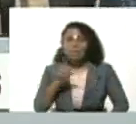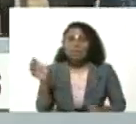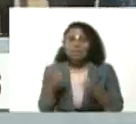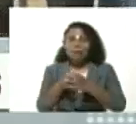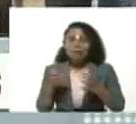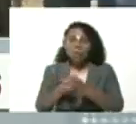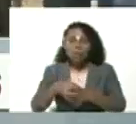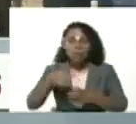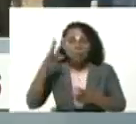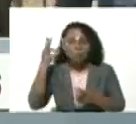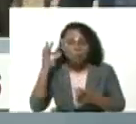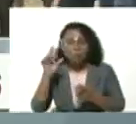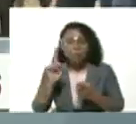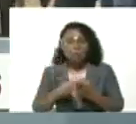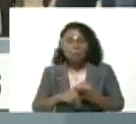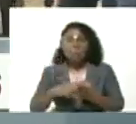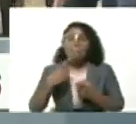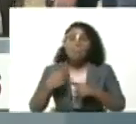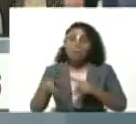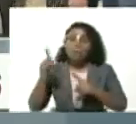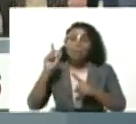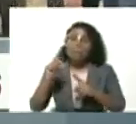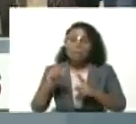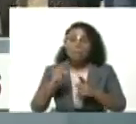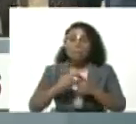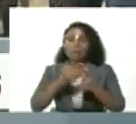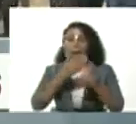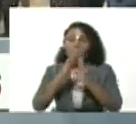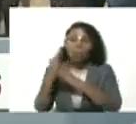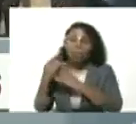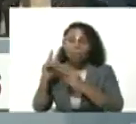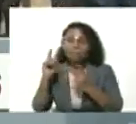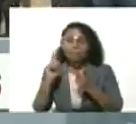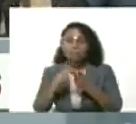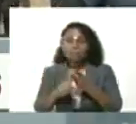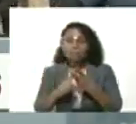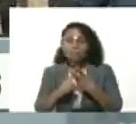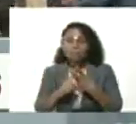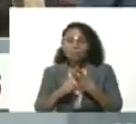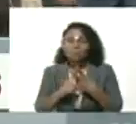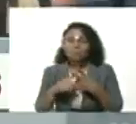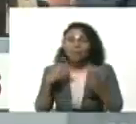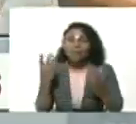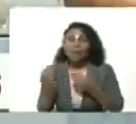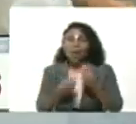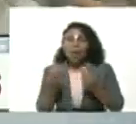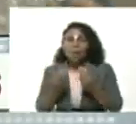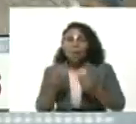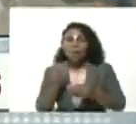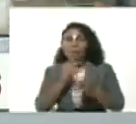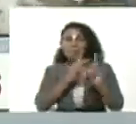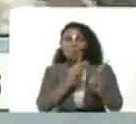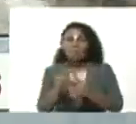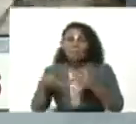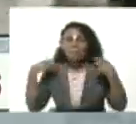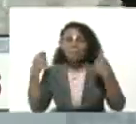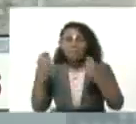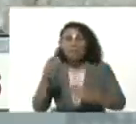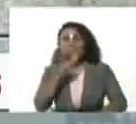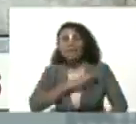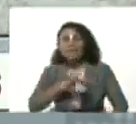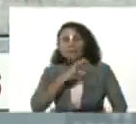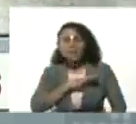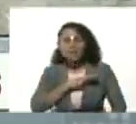de mujeres, pero también son de las comunas. O sea, es como la organización popular. O sea, todas las